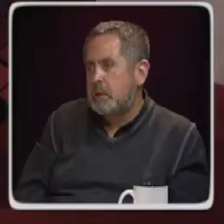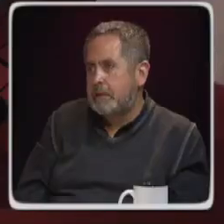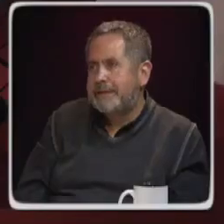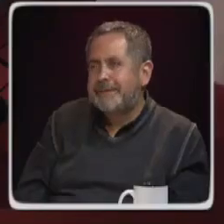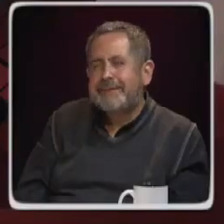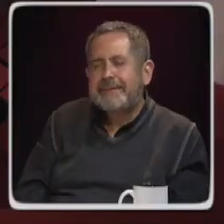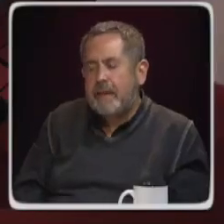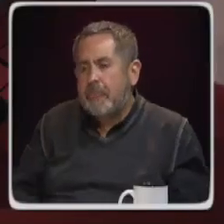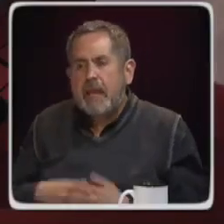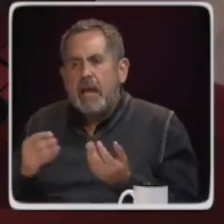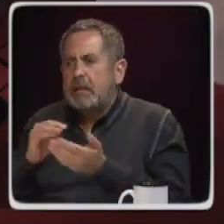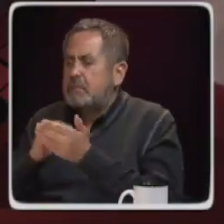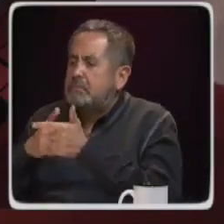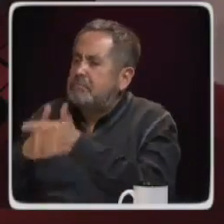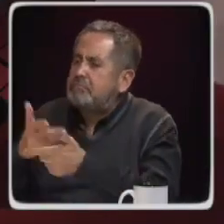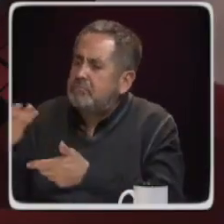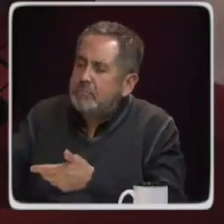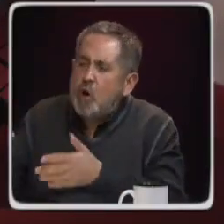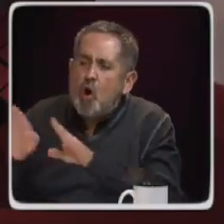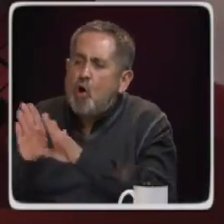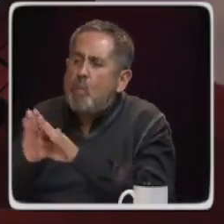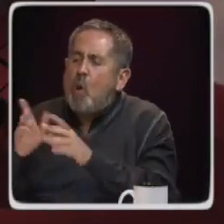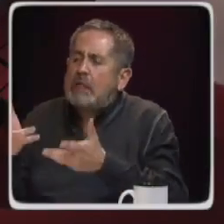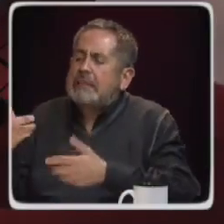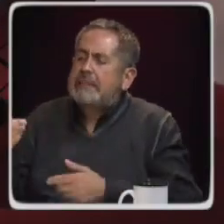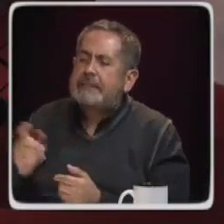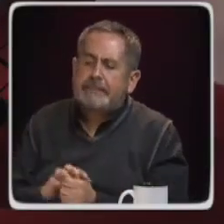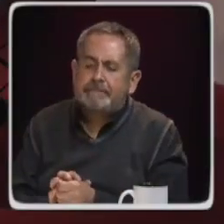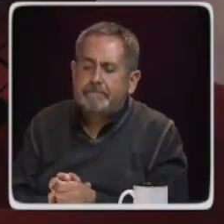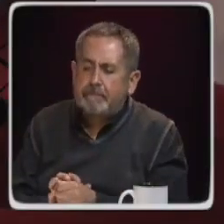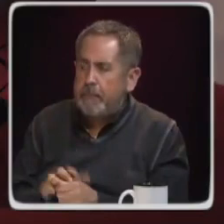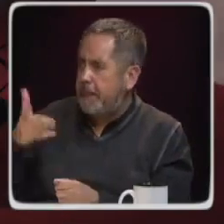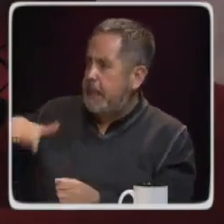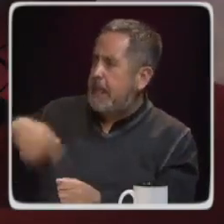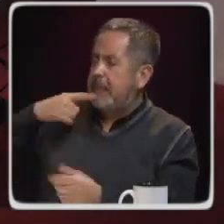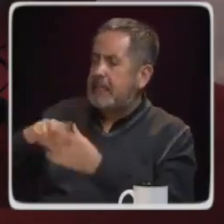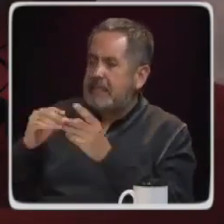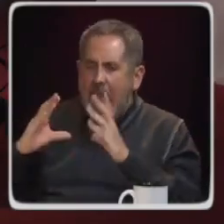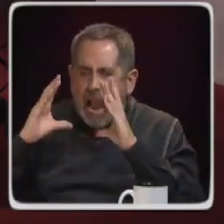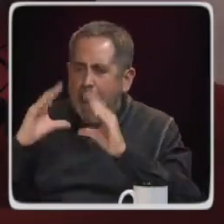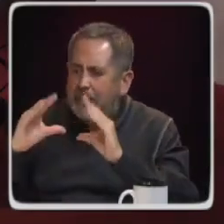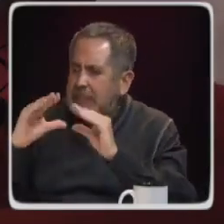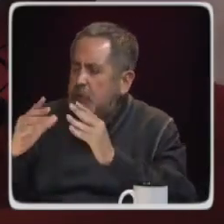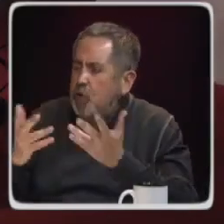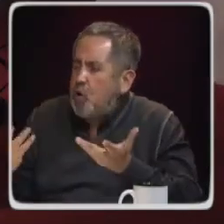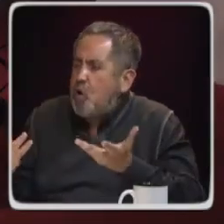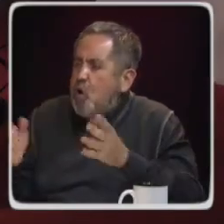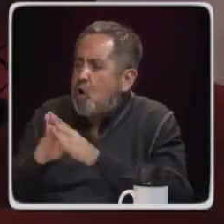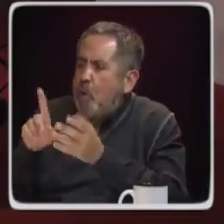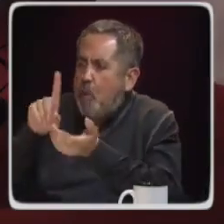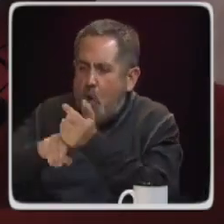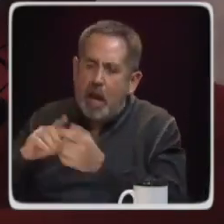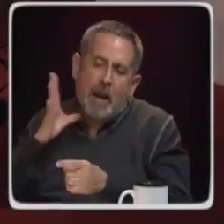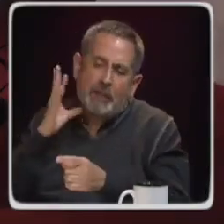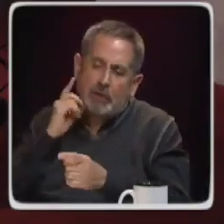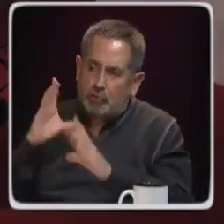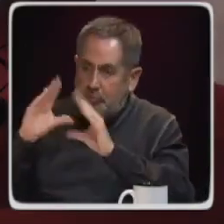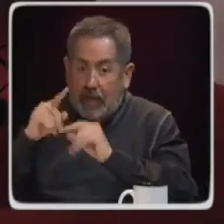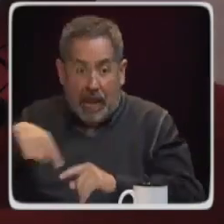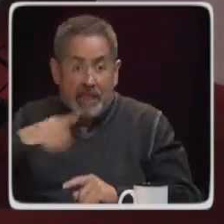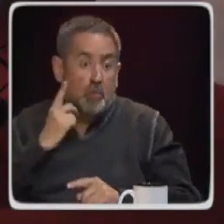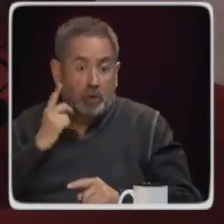leyes, otra parte son los presupuestos, pero también la cultura, insisto, en su sentido más amplio es